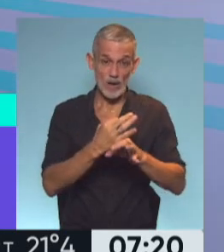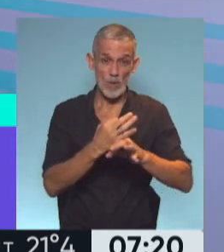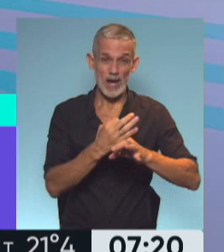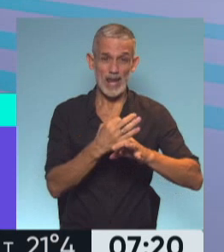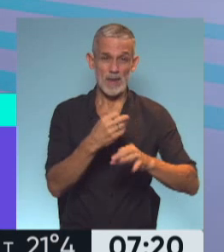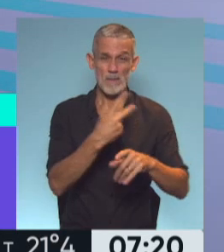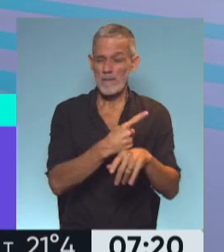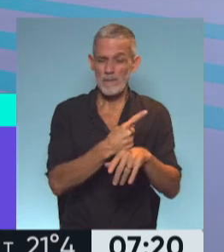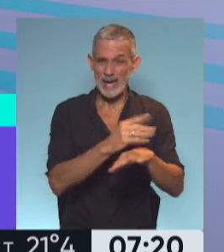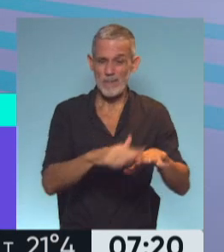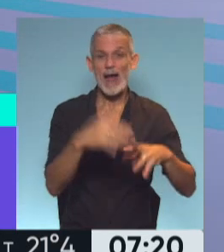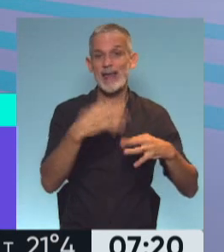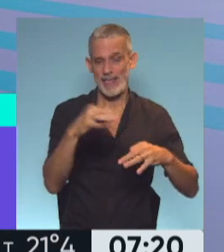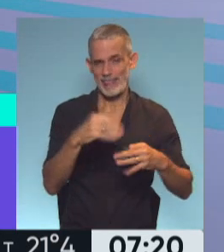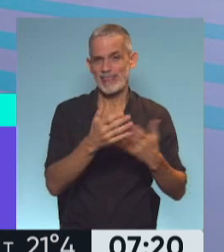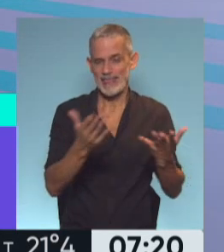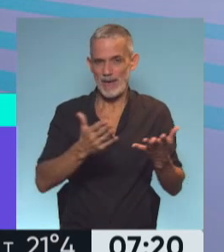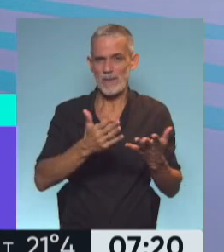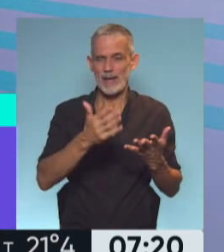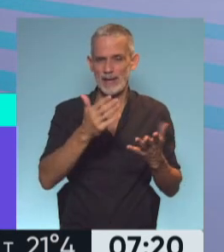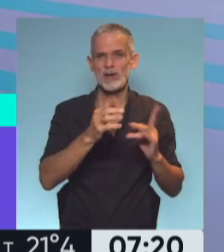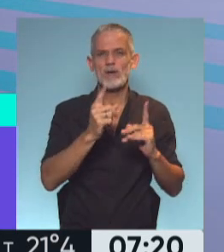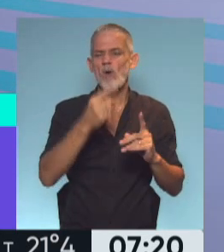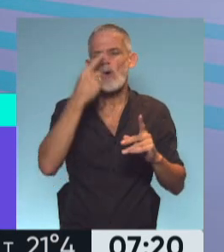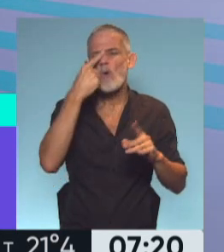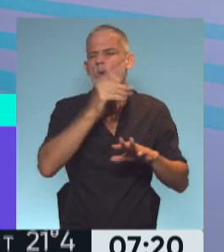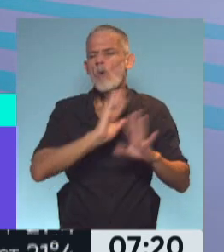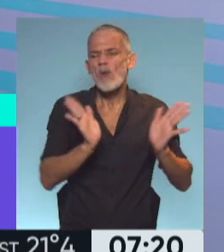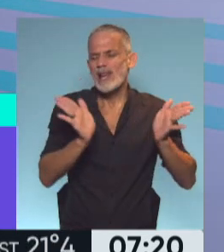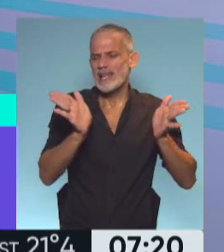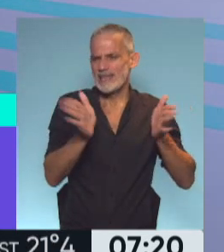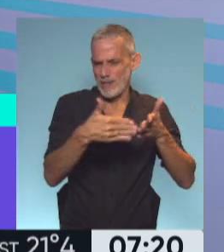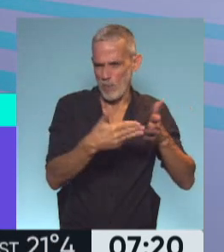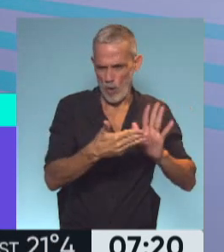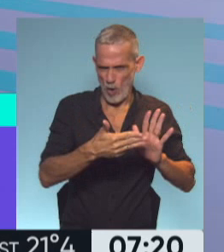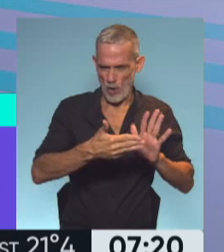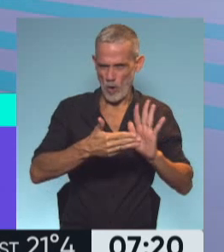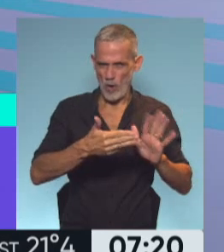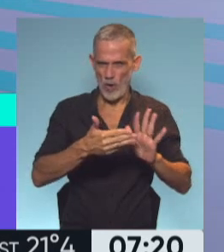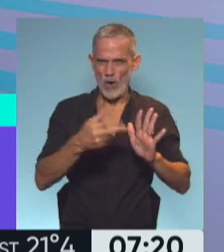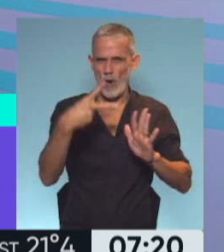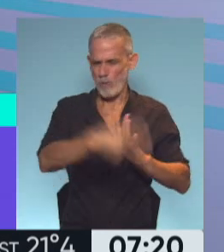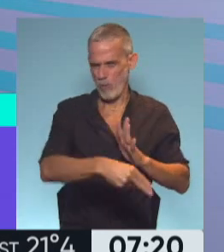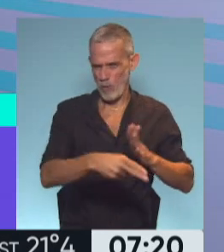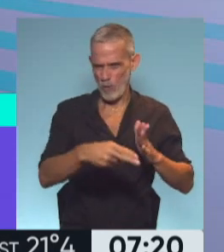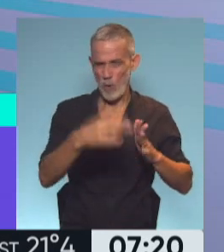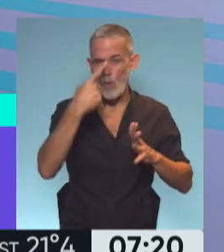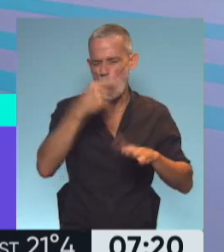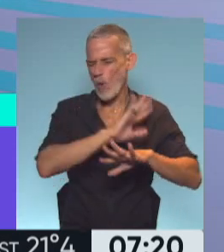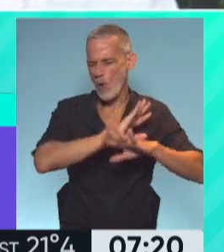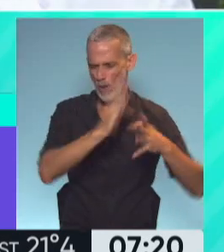escuela primaria, deberían ser uno de los últimos elementos que deberían cortarse.